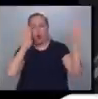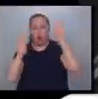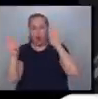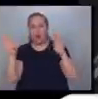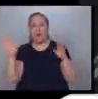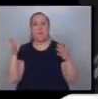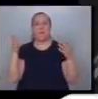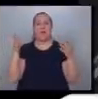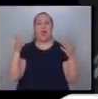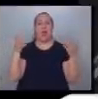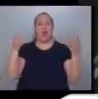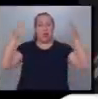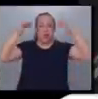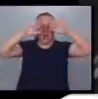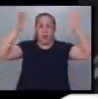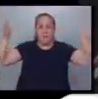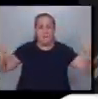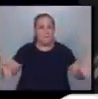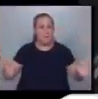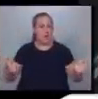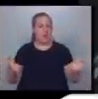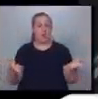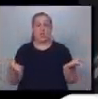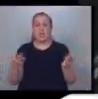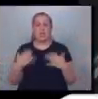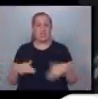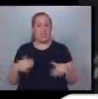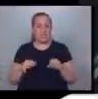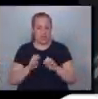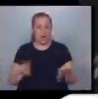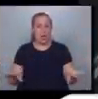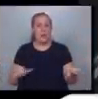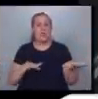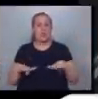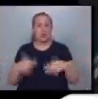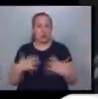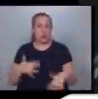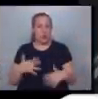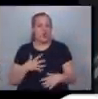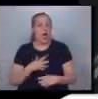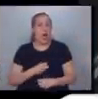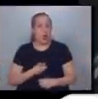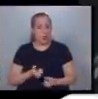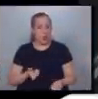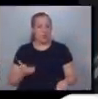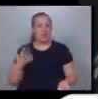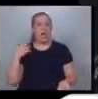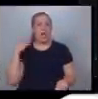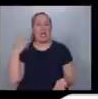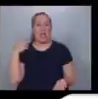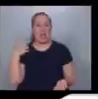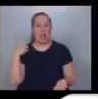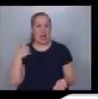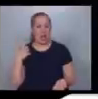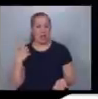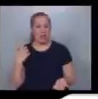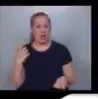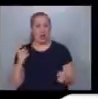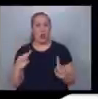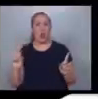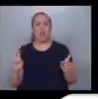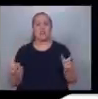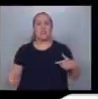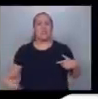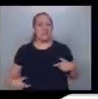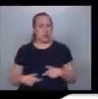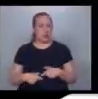la estructura del micro. Ay, Daniel. Es realmente una situación de mucha angustia, ¿no? Para ellos. No, en general no van con cinturones de seguridad. No,